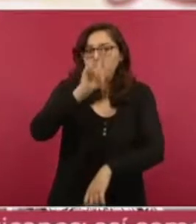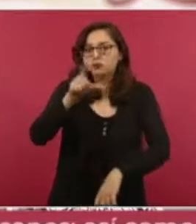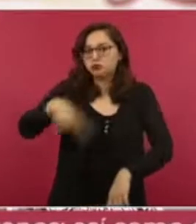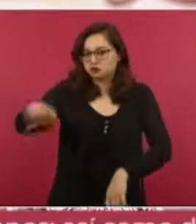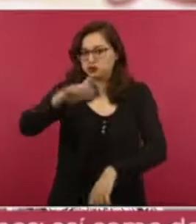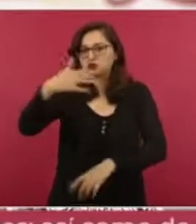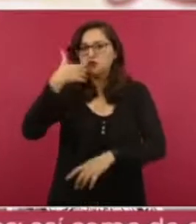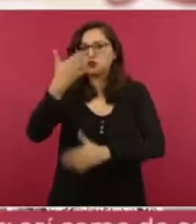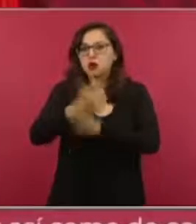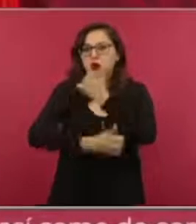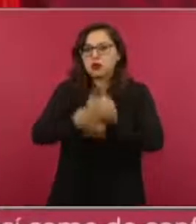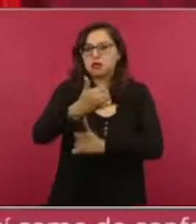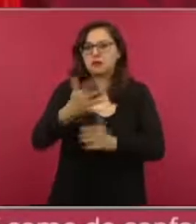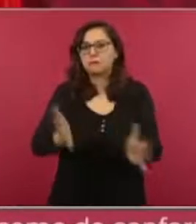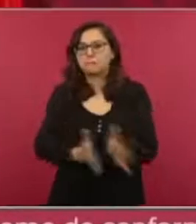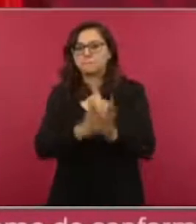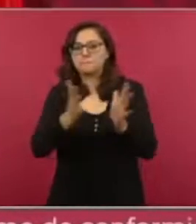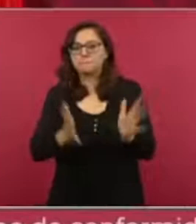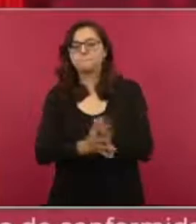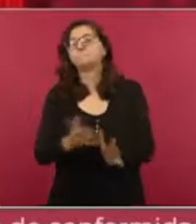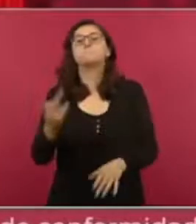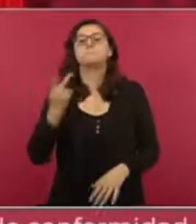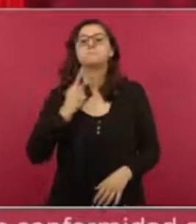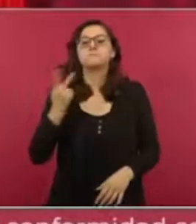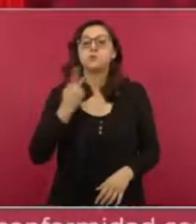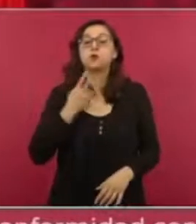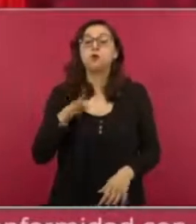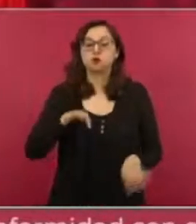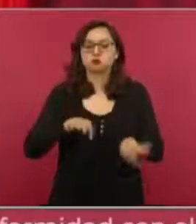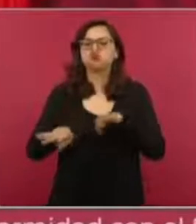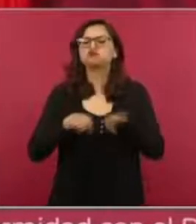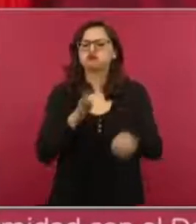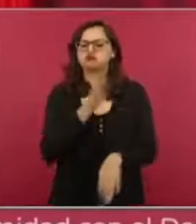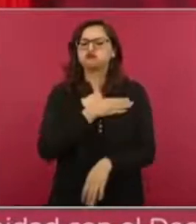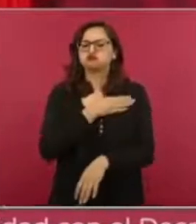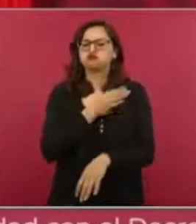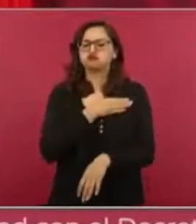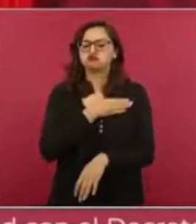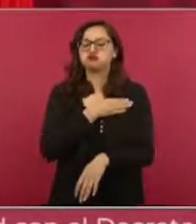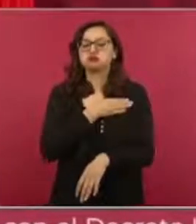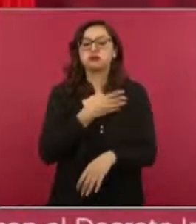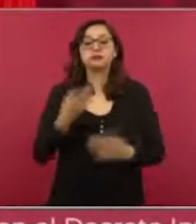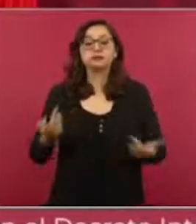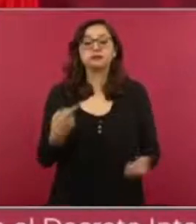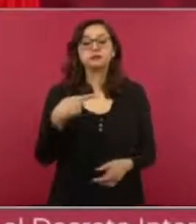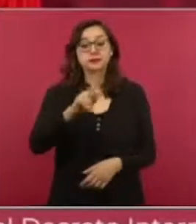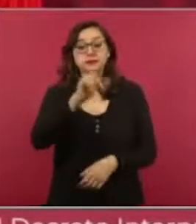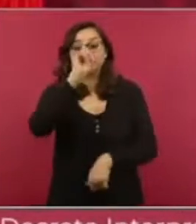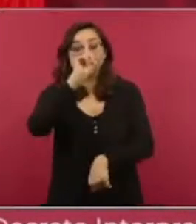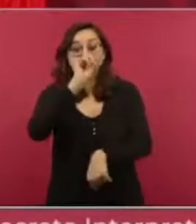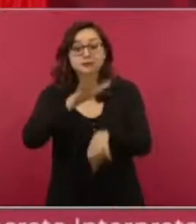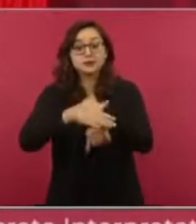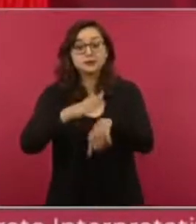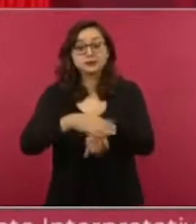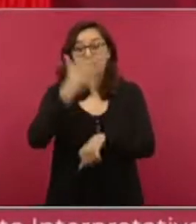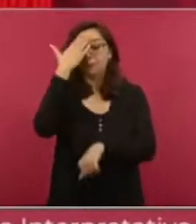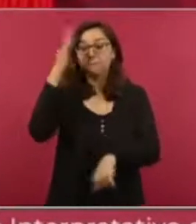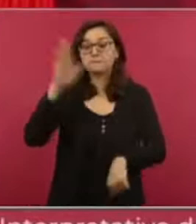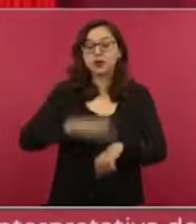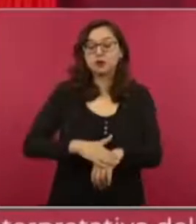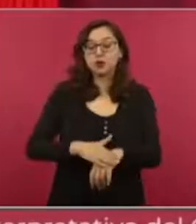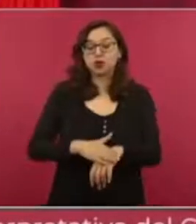interesados en participar en el noble oficio de la política, una de las cosas que no se debe hacer es